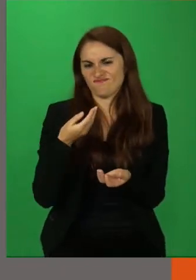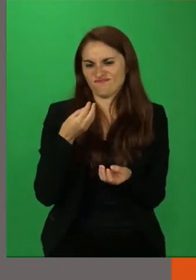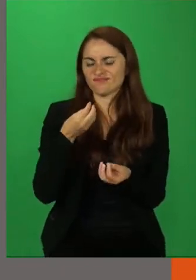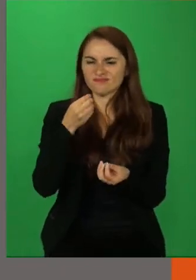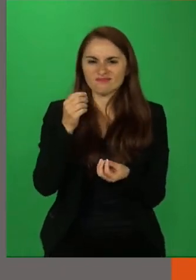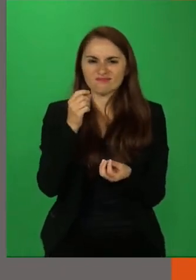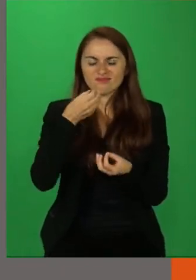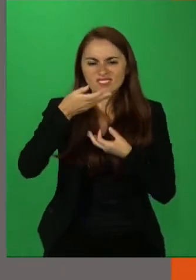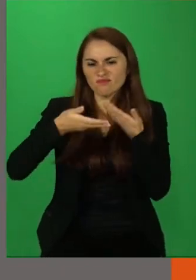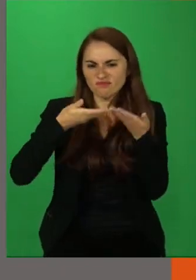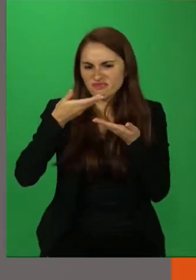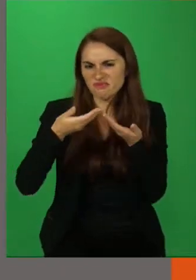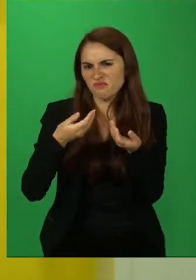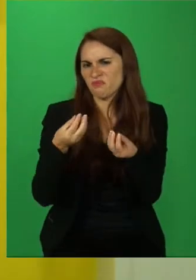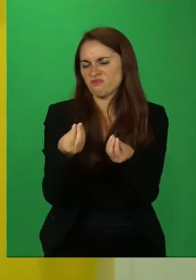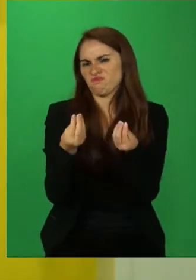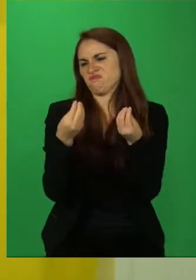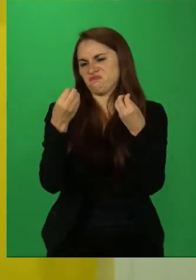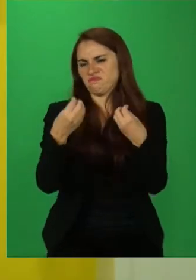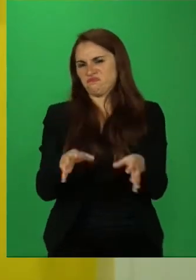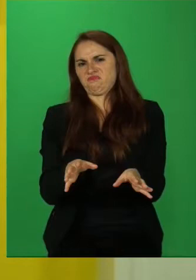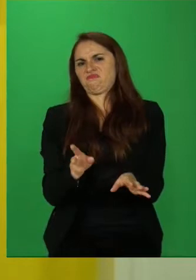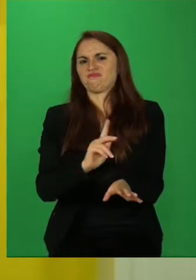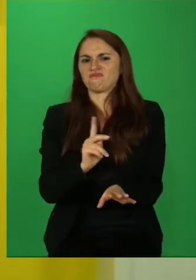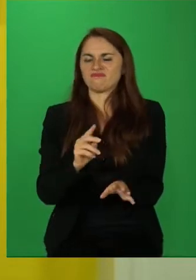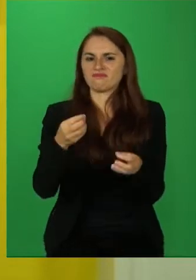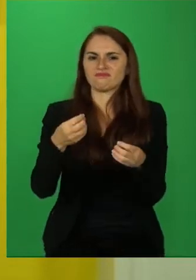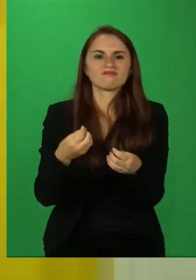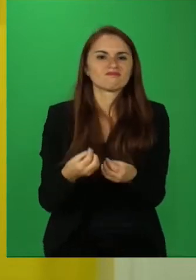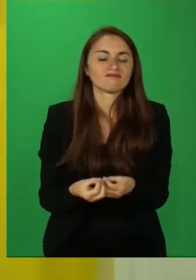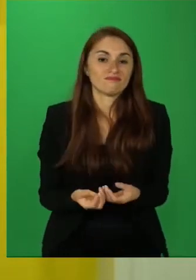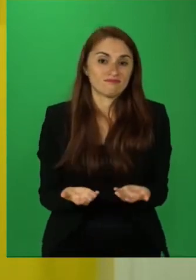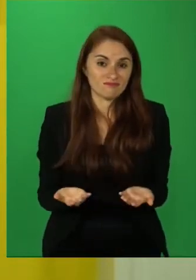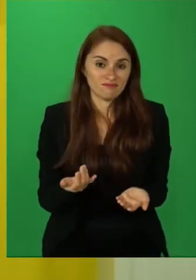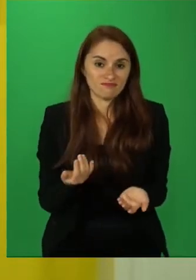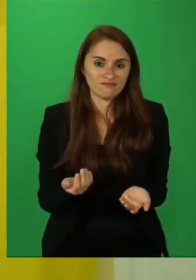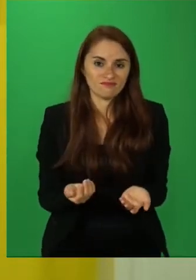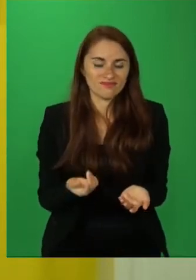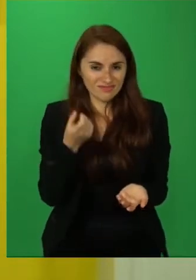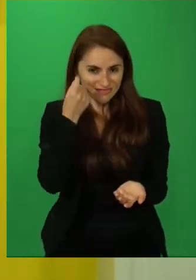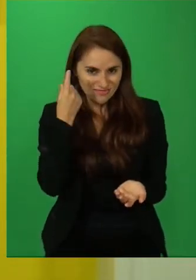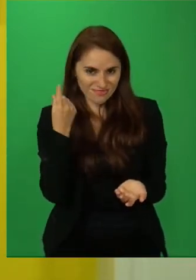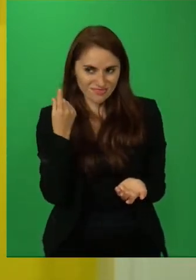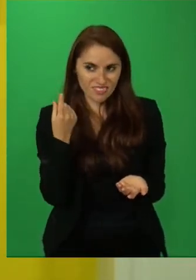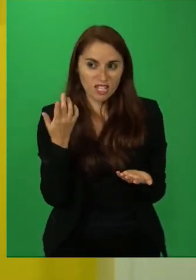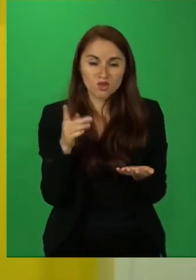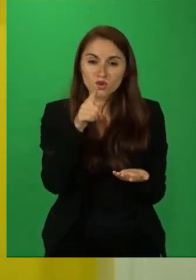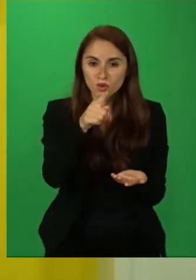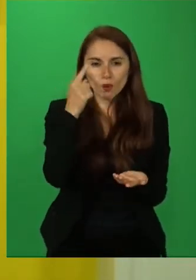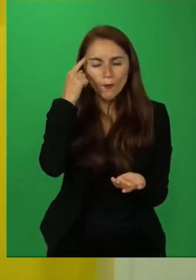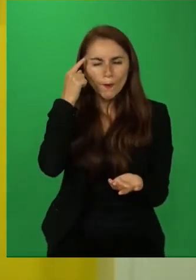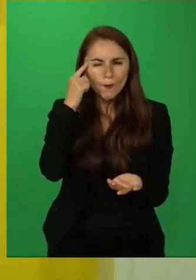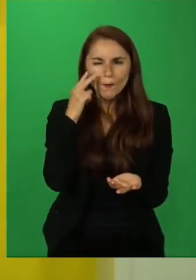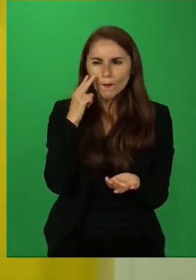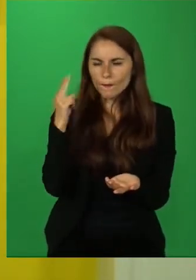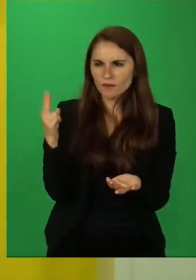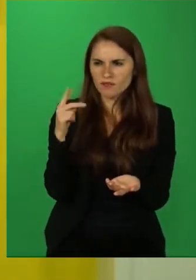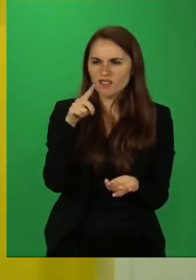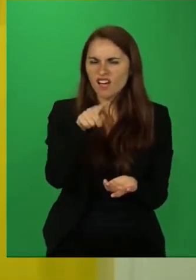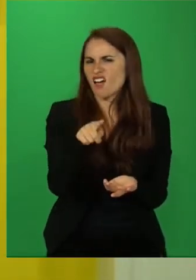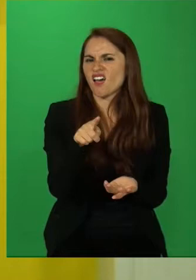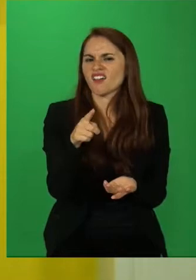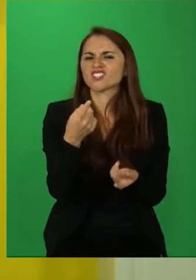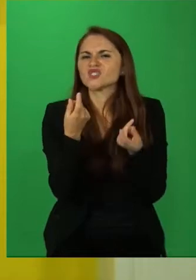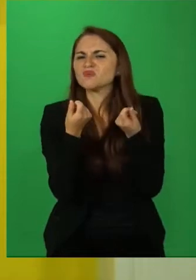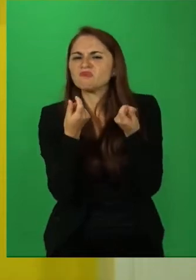¿cierto? Eso que tú pensaste es interpretar. ¿Te das cuenta o no? Tú interpretas todo el tiempo.